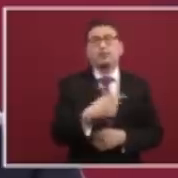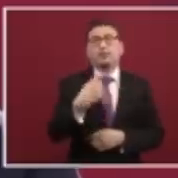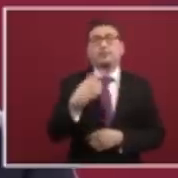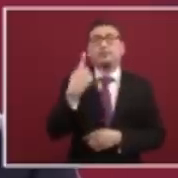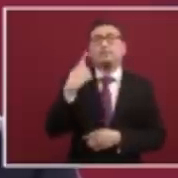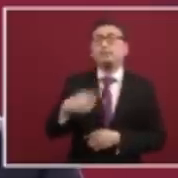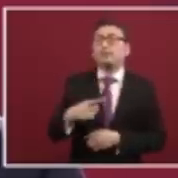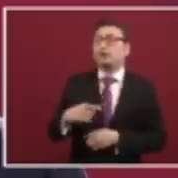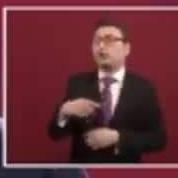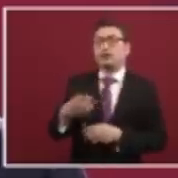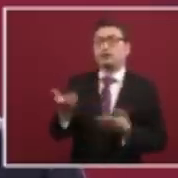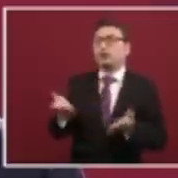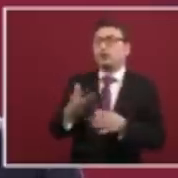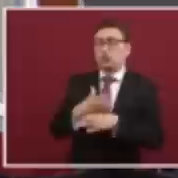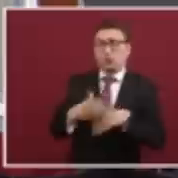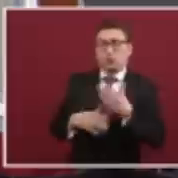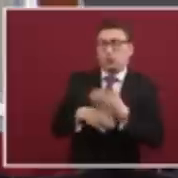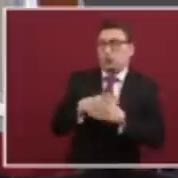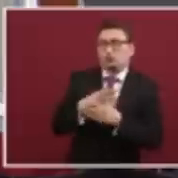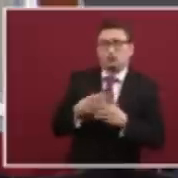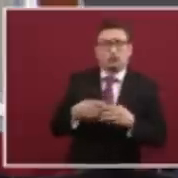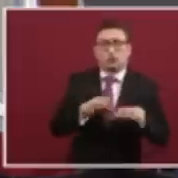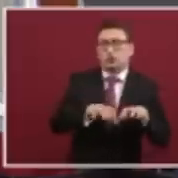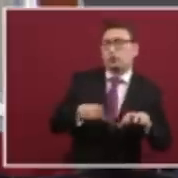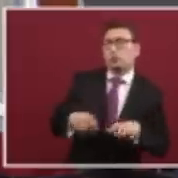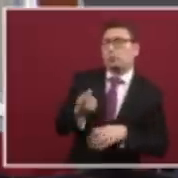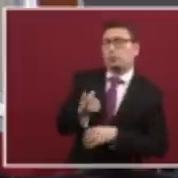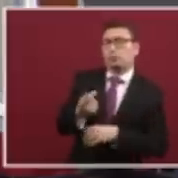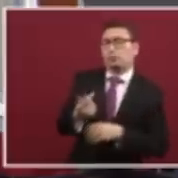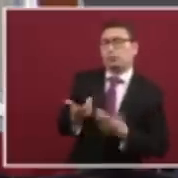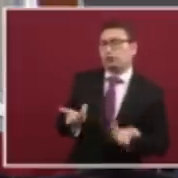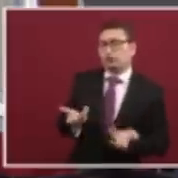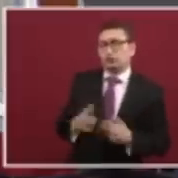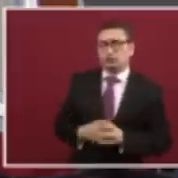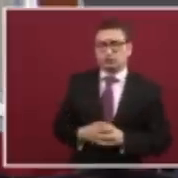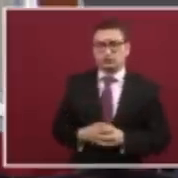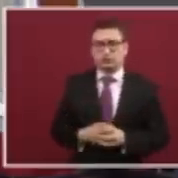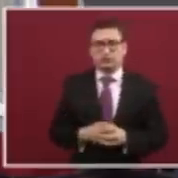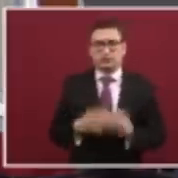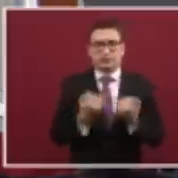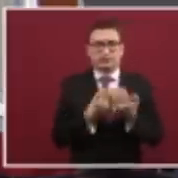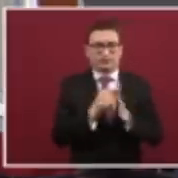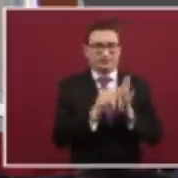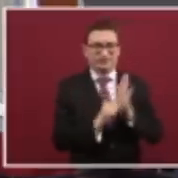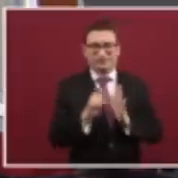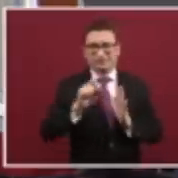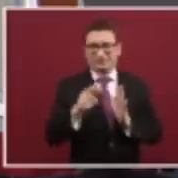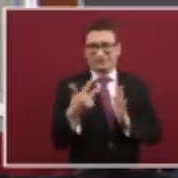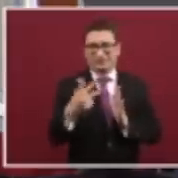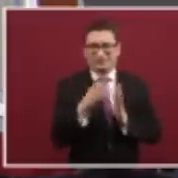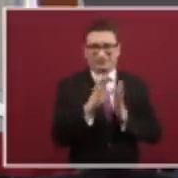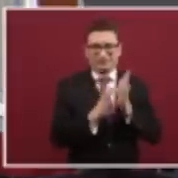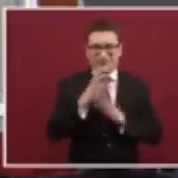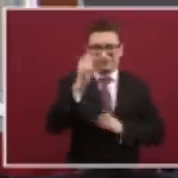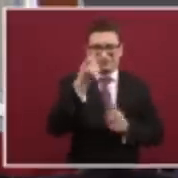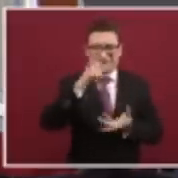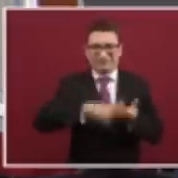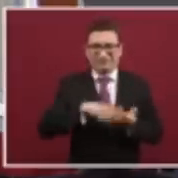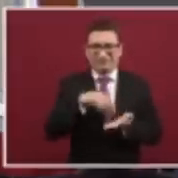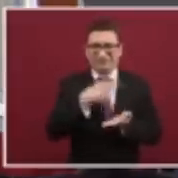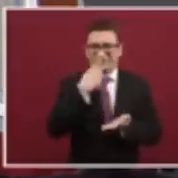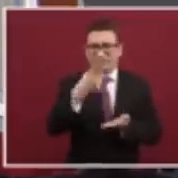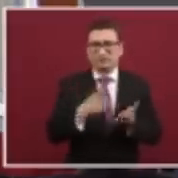hubiera menor oferta, menor diversidad de oferta. Y mientras que nuestro artículo 28 de la Constitución y la